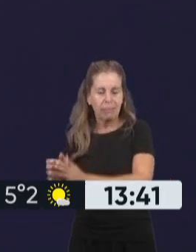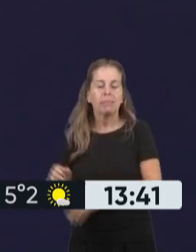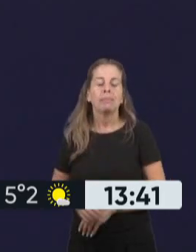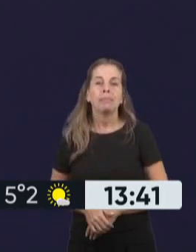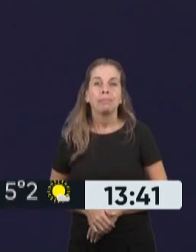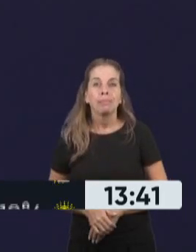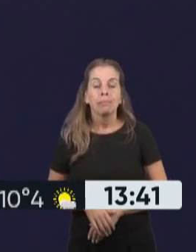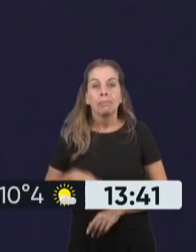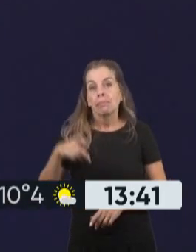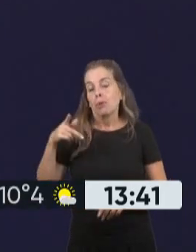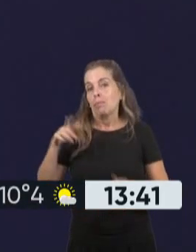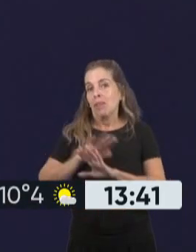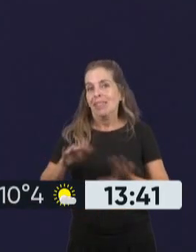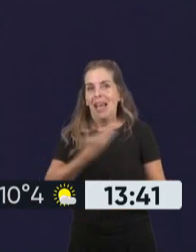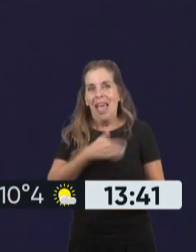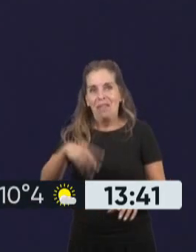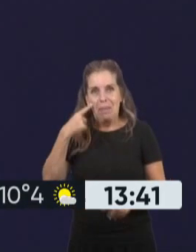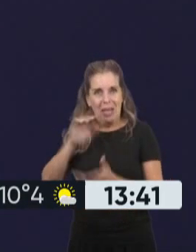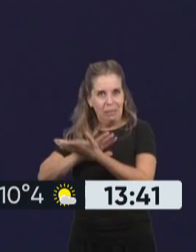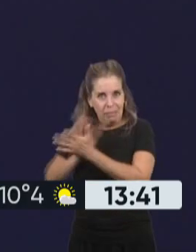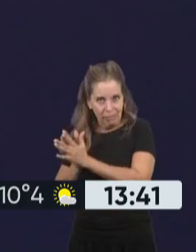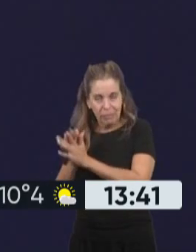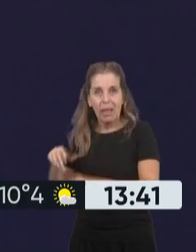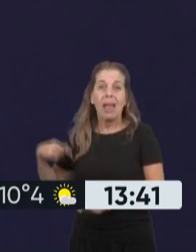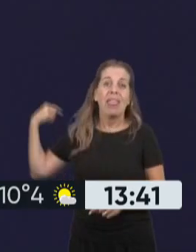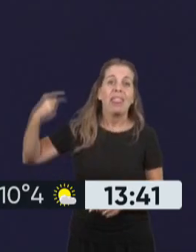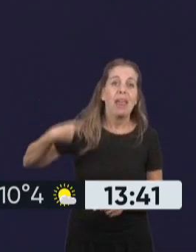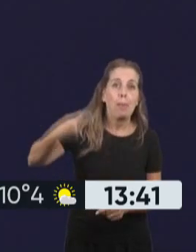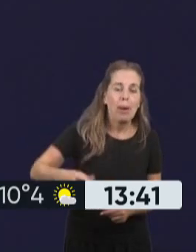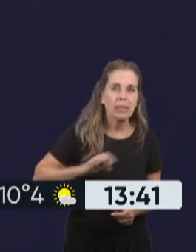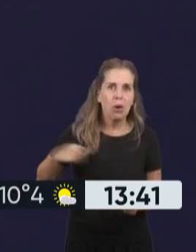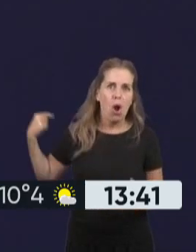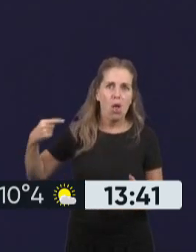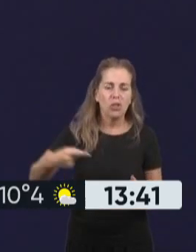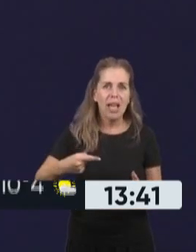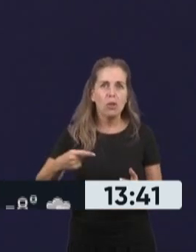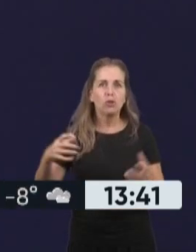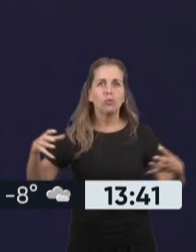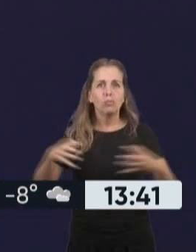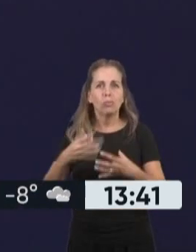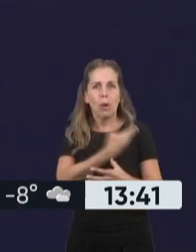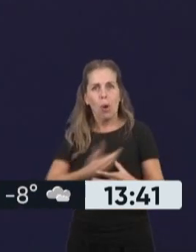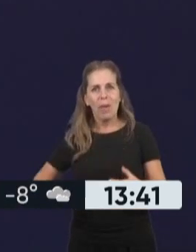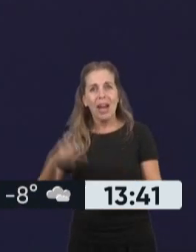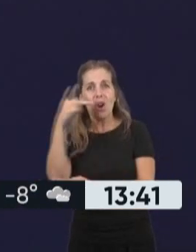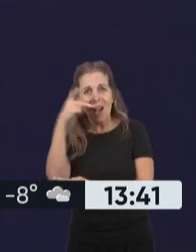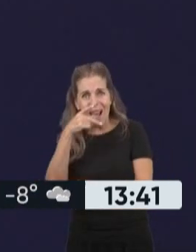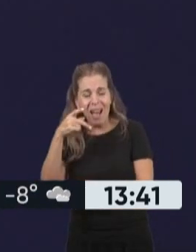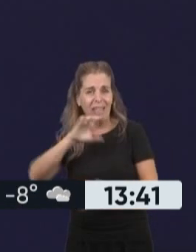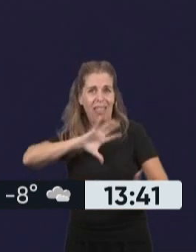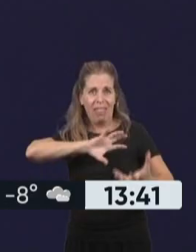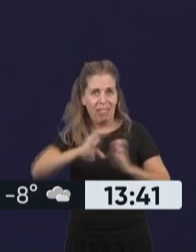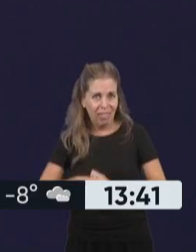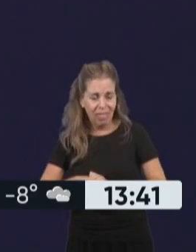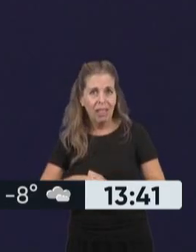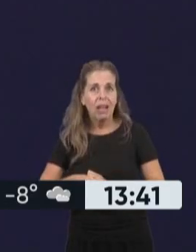Y luego, debido al desastre colosal que hizo el kirchnerismo, la Argentina en algún momento, en